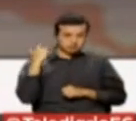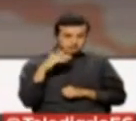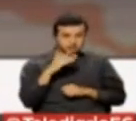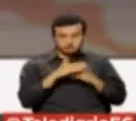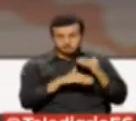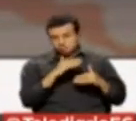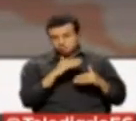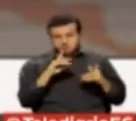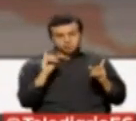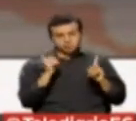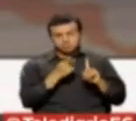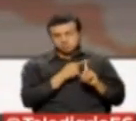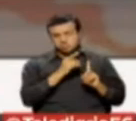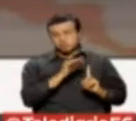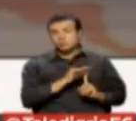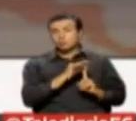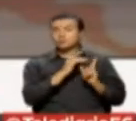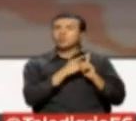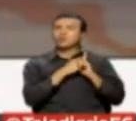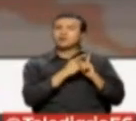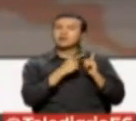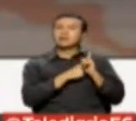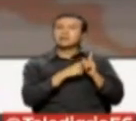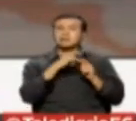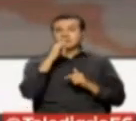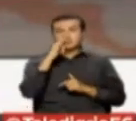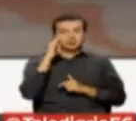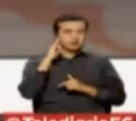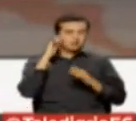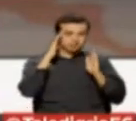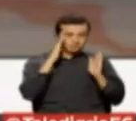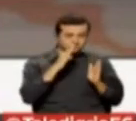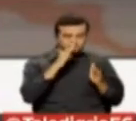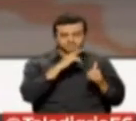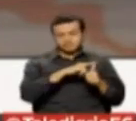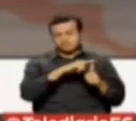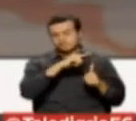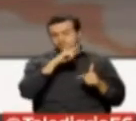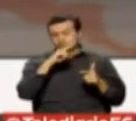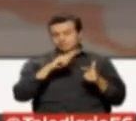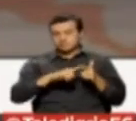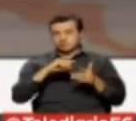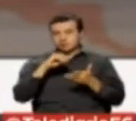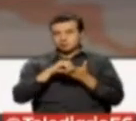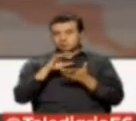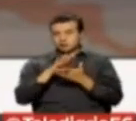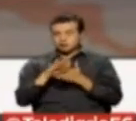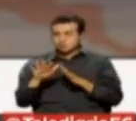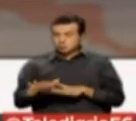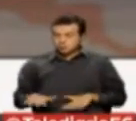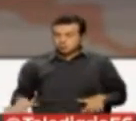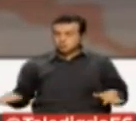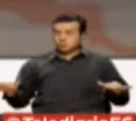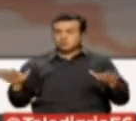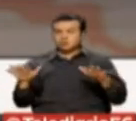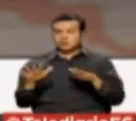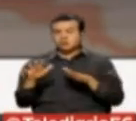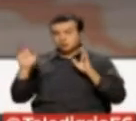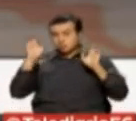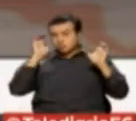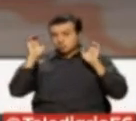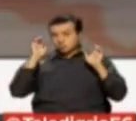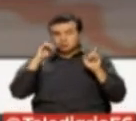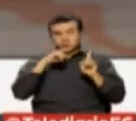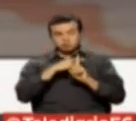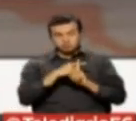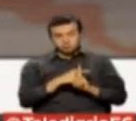es la prioridad número uno sin embargo la implementación territorial de las varias políticas buenas